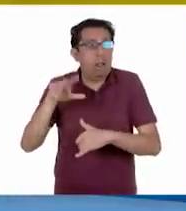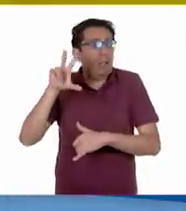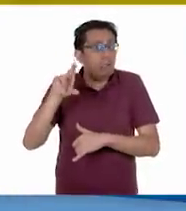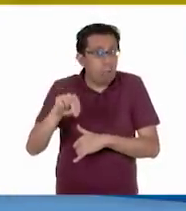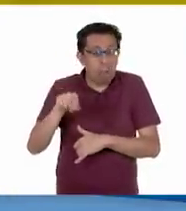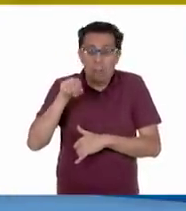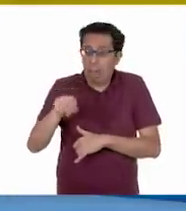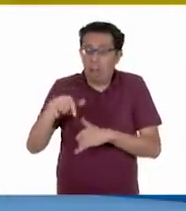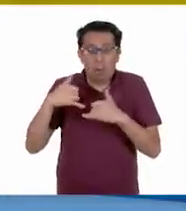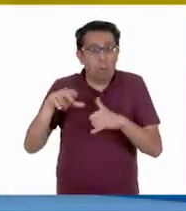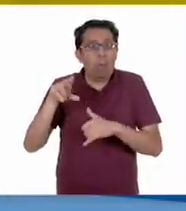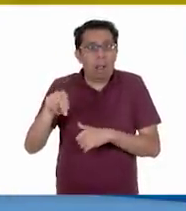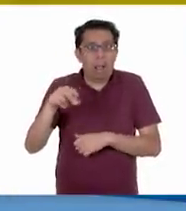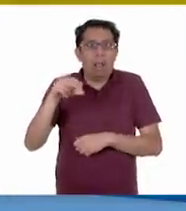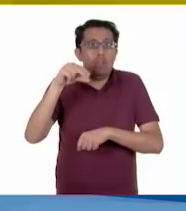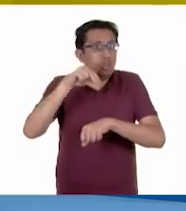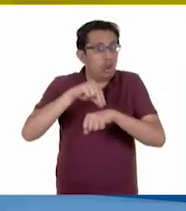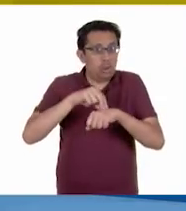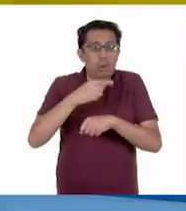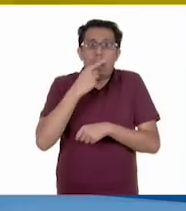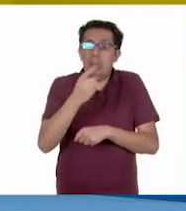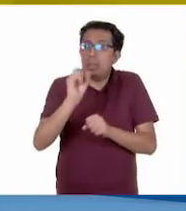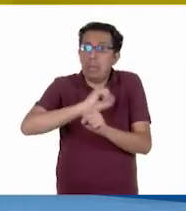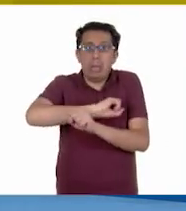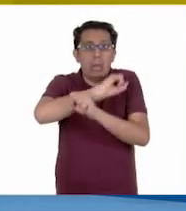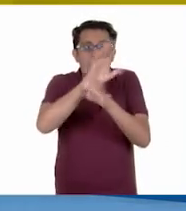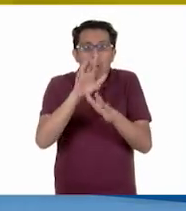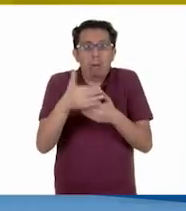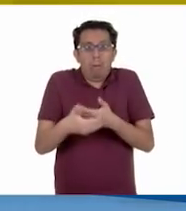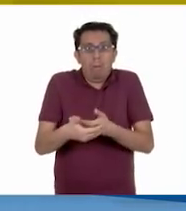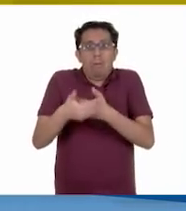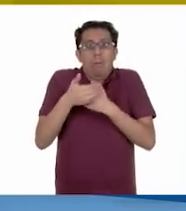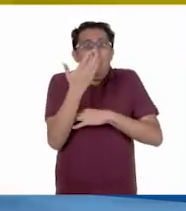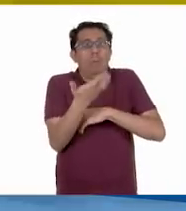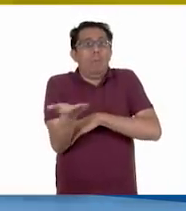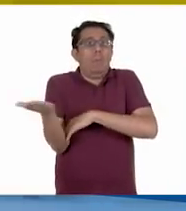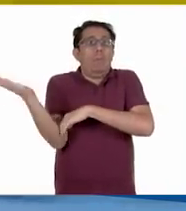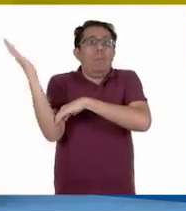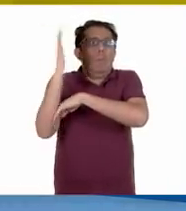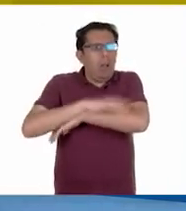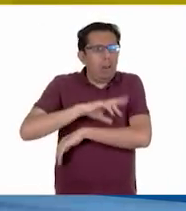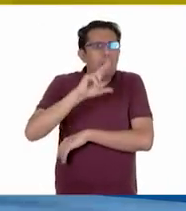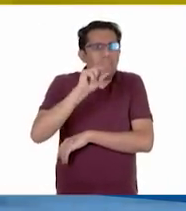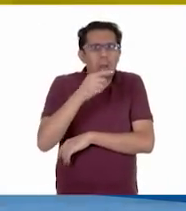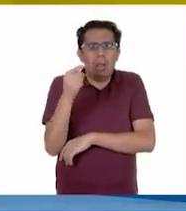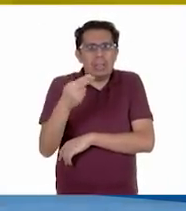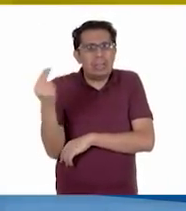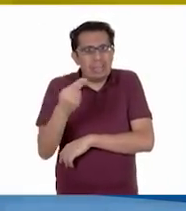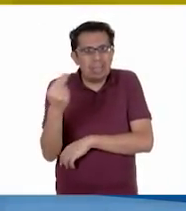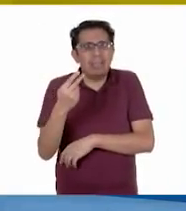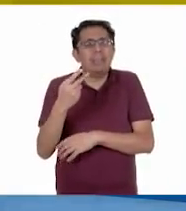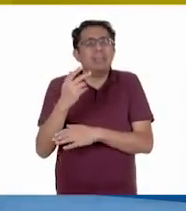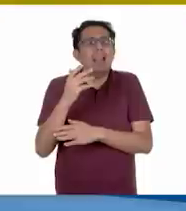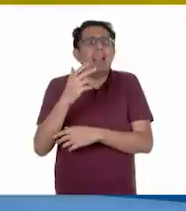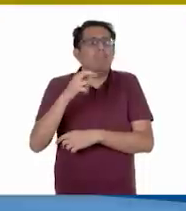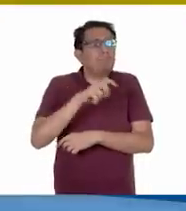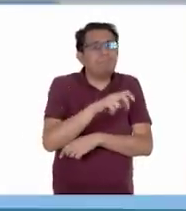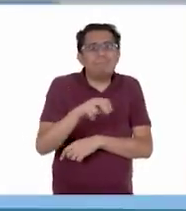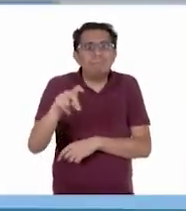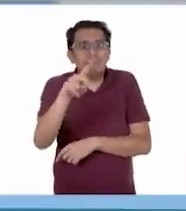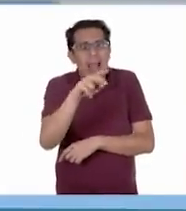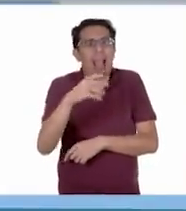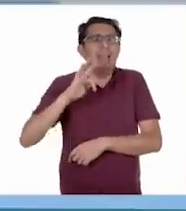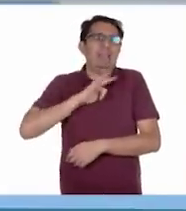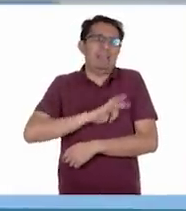la doctora claramente en su respuesta. No es para traerlos ahí todo el día, es para que puedan andar y correr y jugar y ser felices.